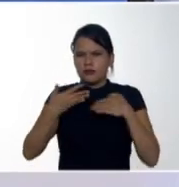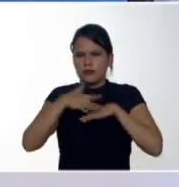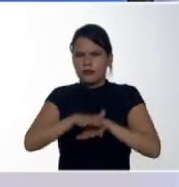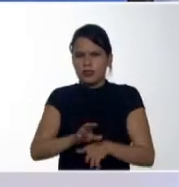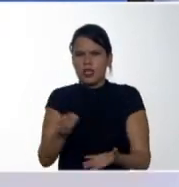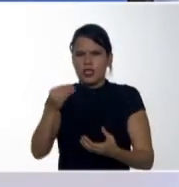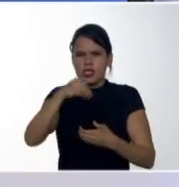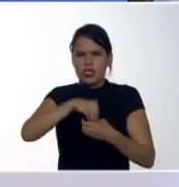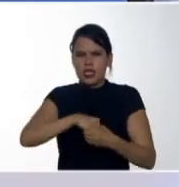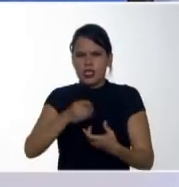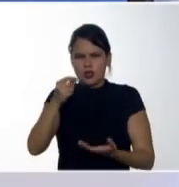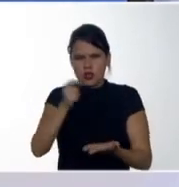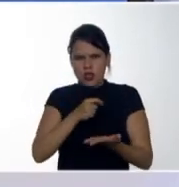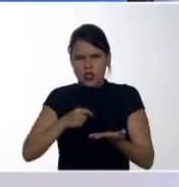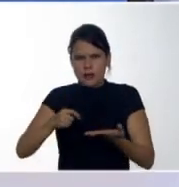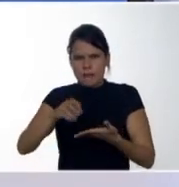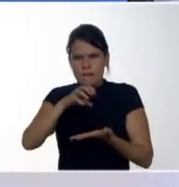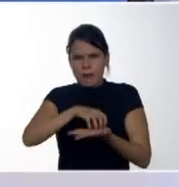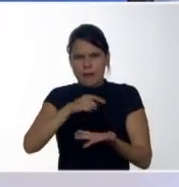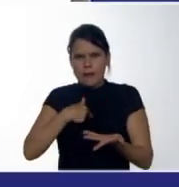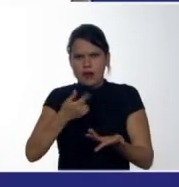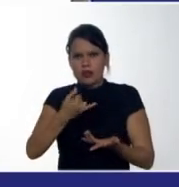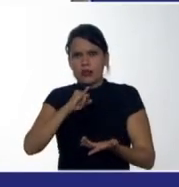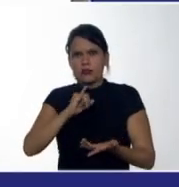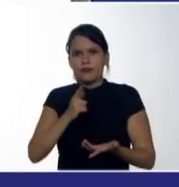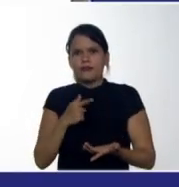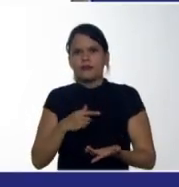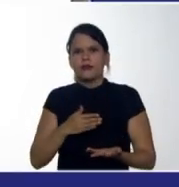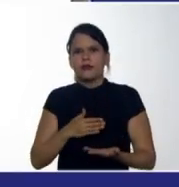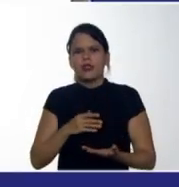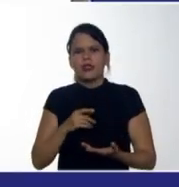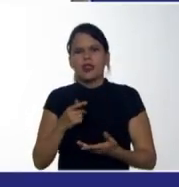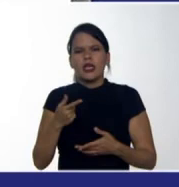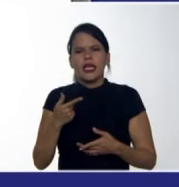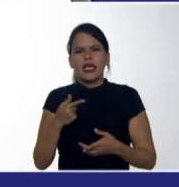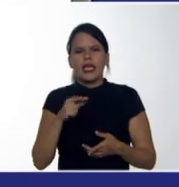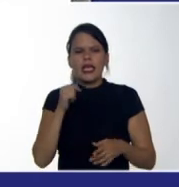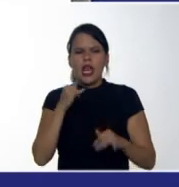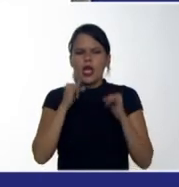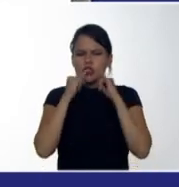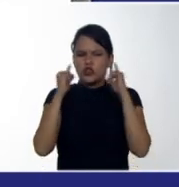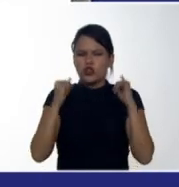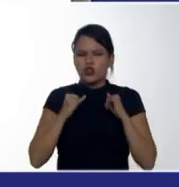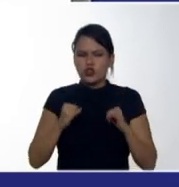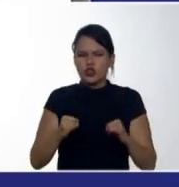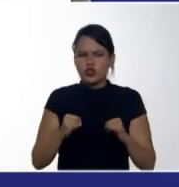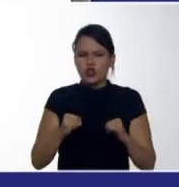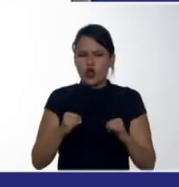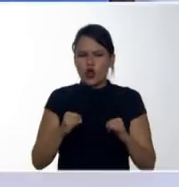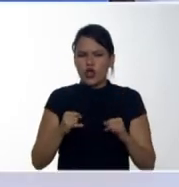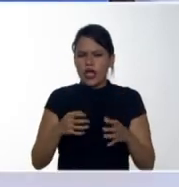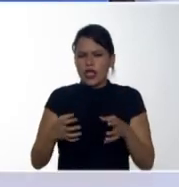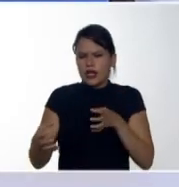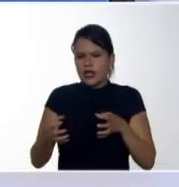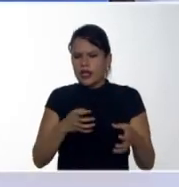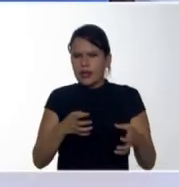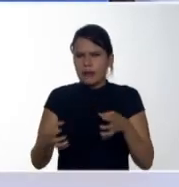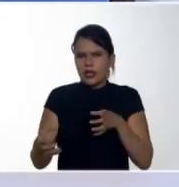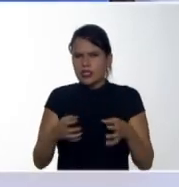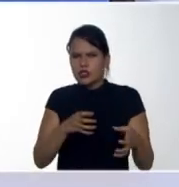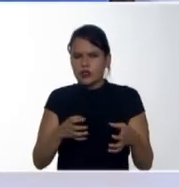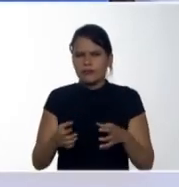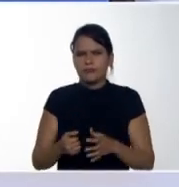dentro del mapa de lo que corresponde al Esequibo venezolano, al territorio Esequibo venezolano que se encuentra en proceso